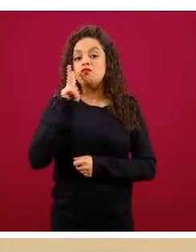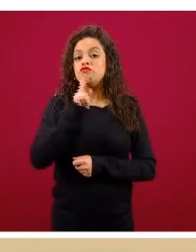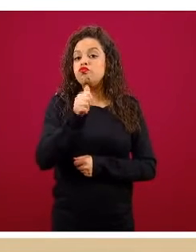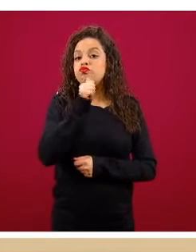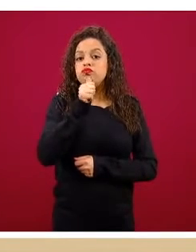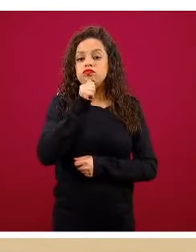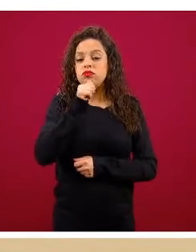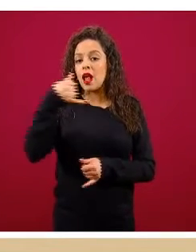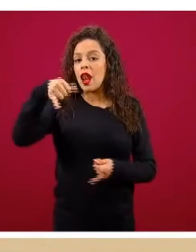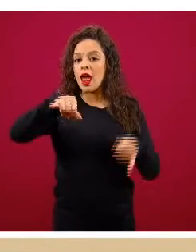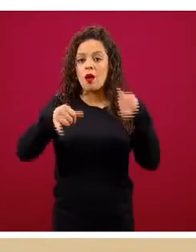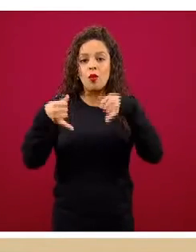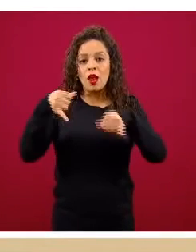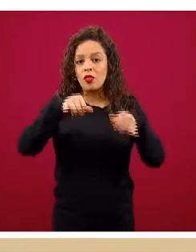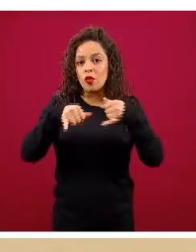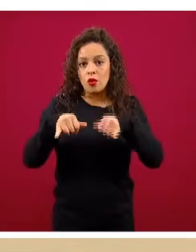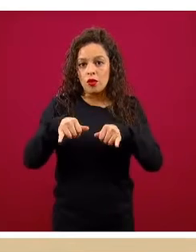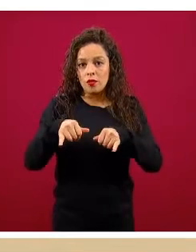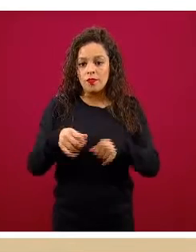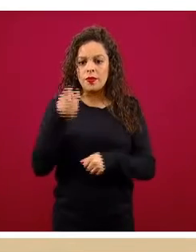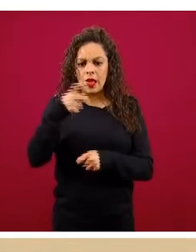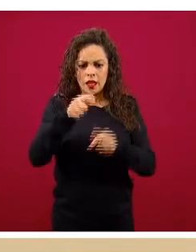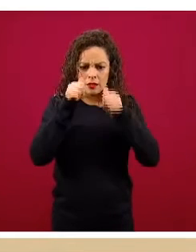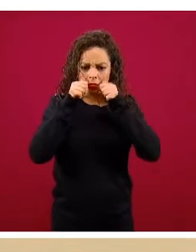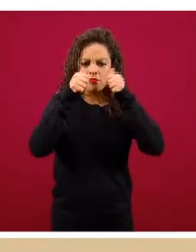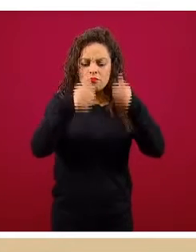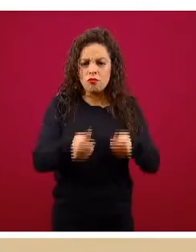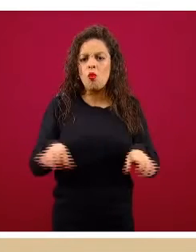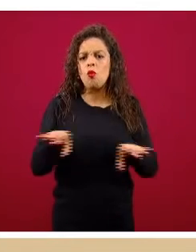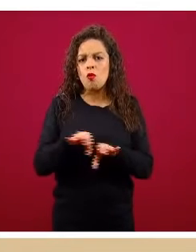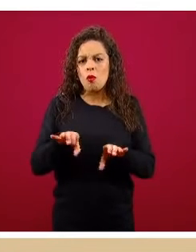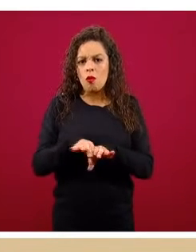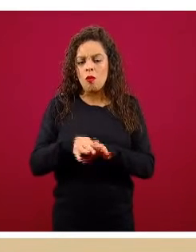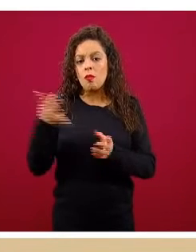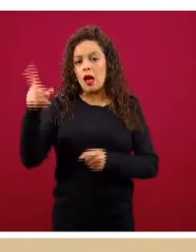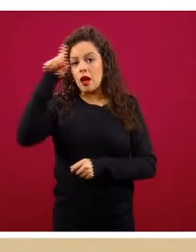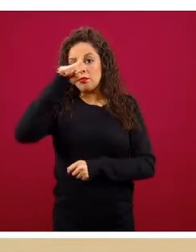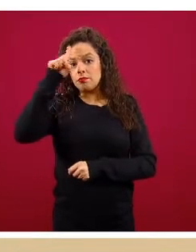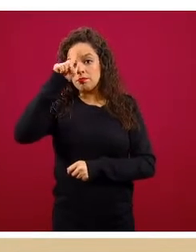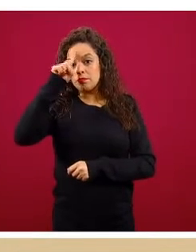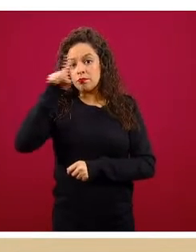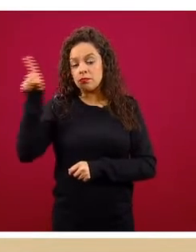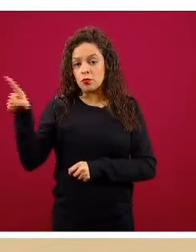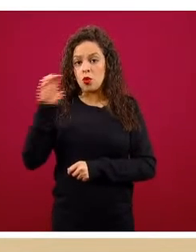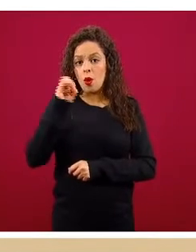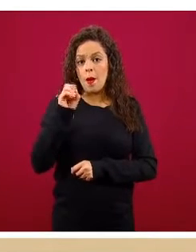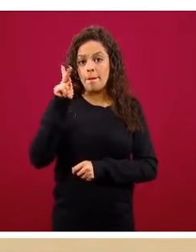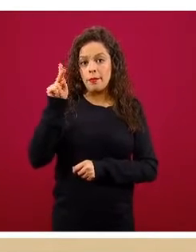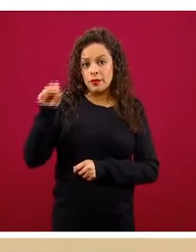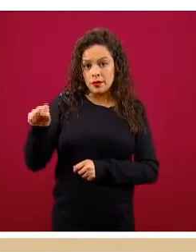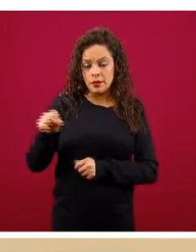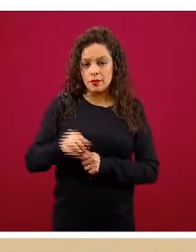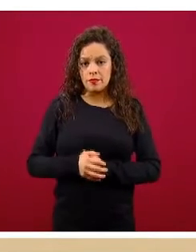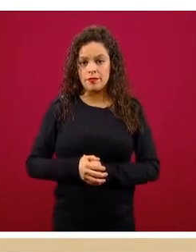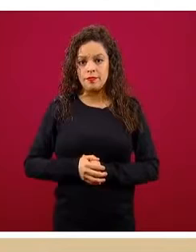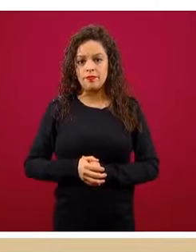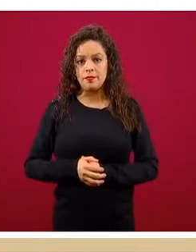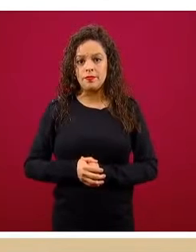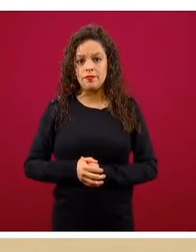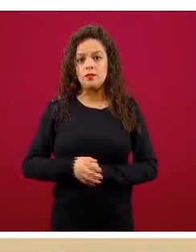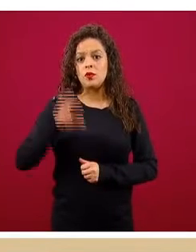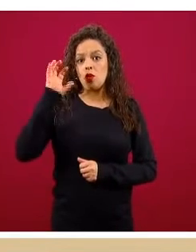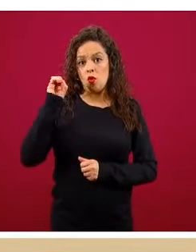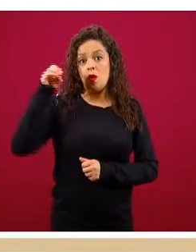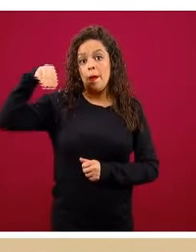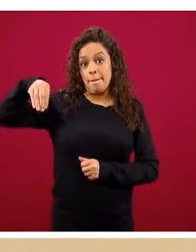esto fue atendiendo a recomendaciones y definiciones de la Organización Panamericana de la Salud, Organización Mundial de la Salud, que